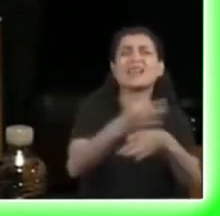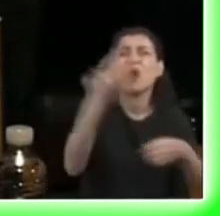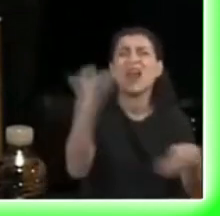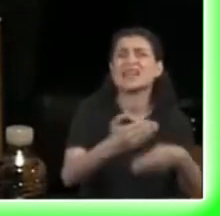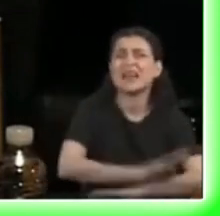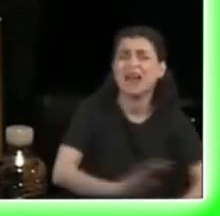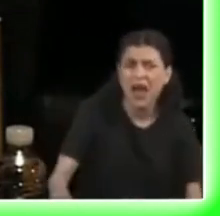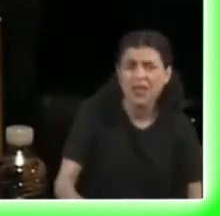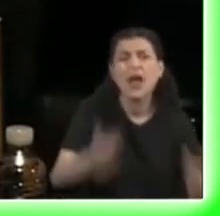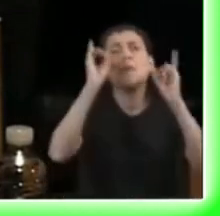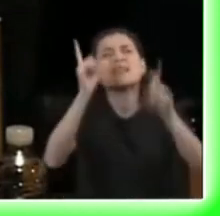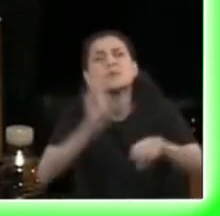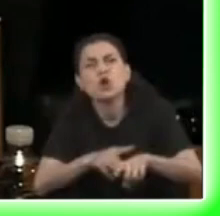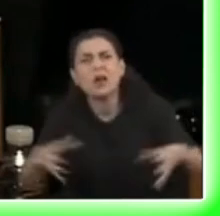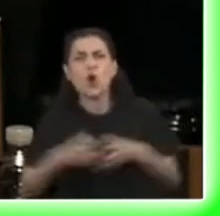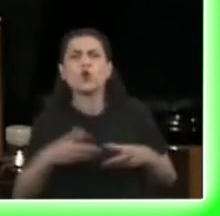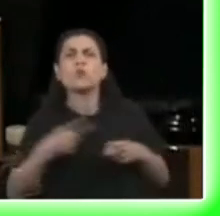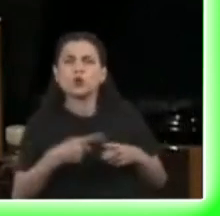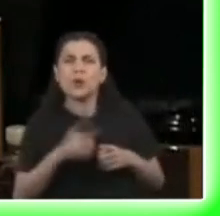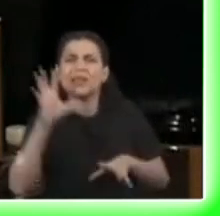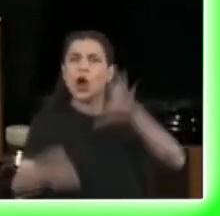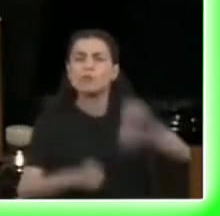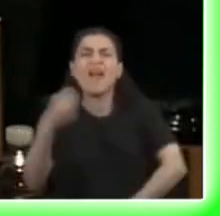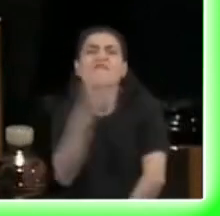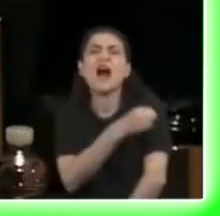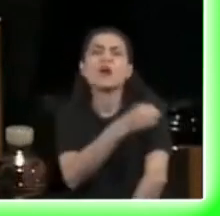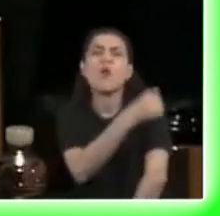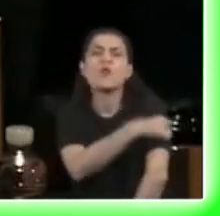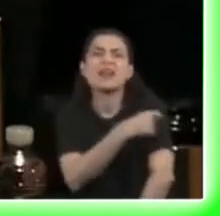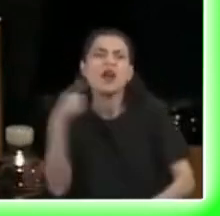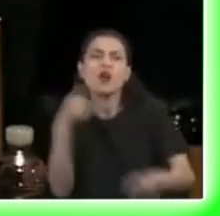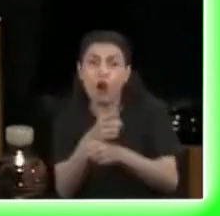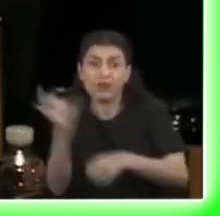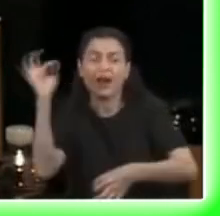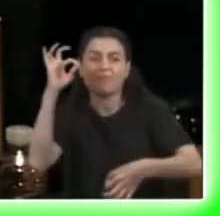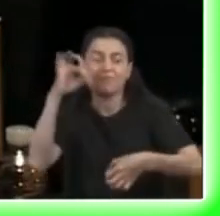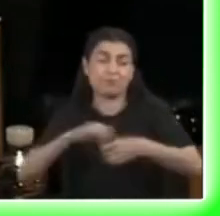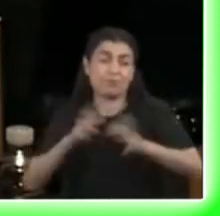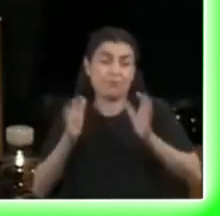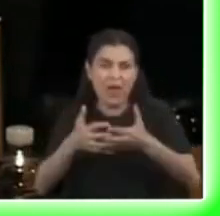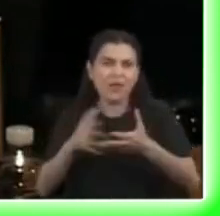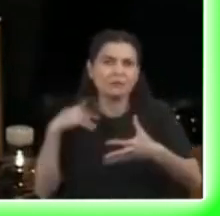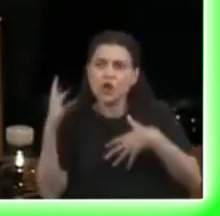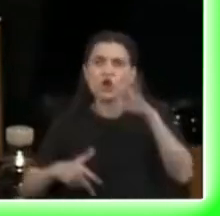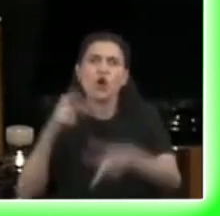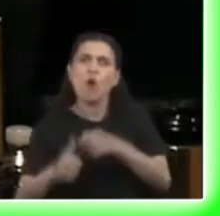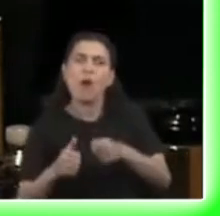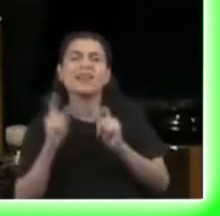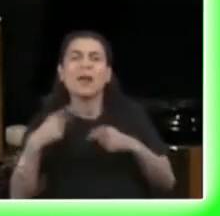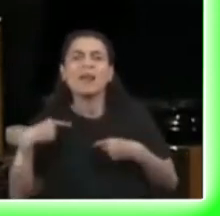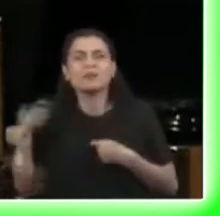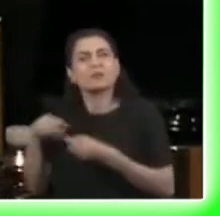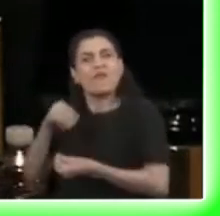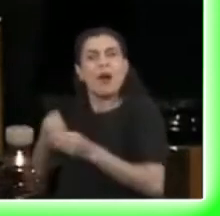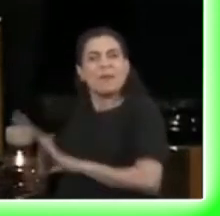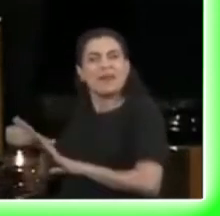se robaron las vacunas para sus amigos. Imagínese lo que vale la vida de estas personas para esta gente, acá